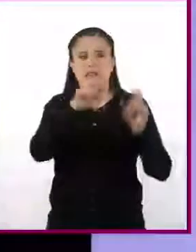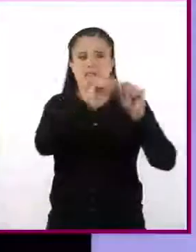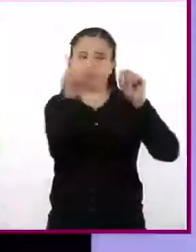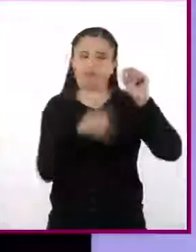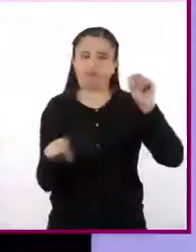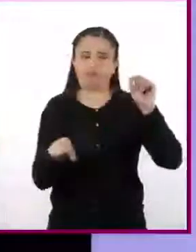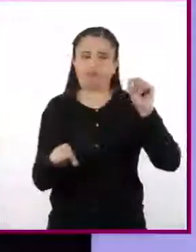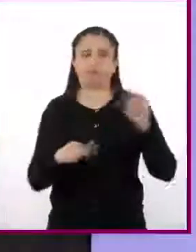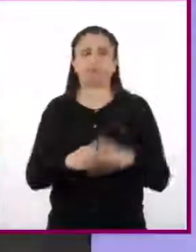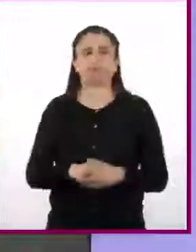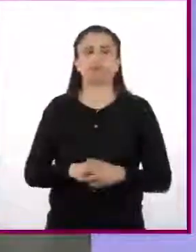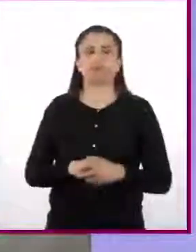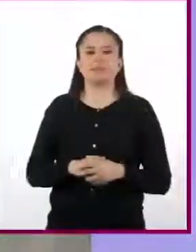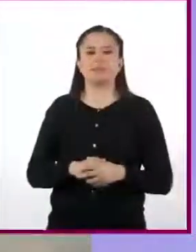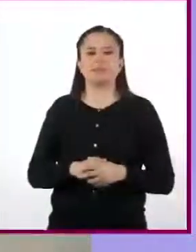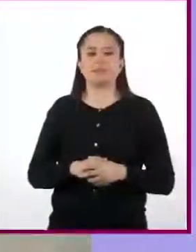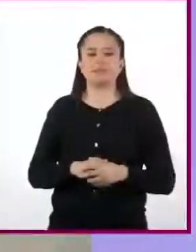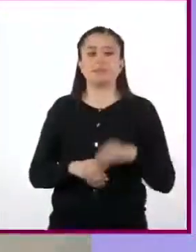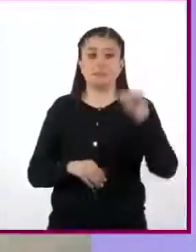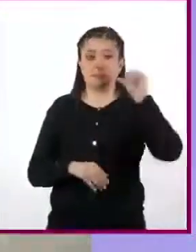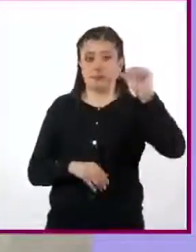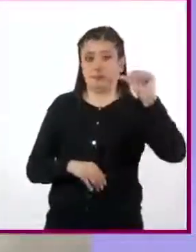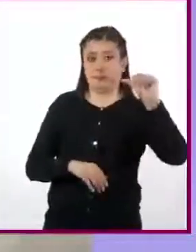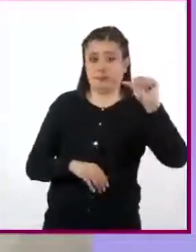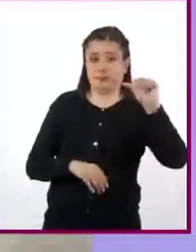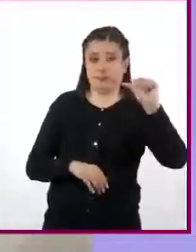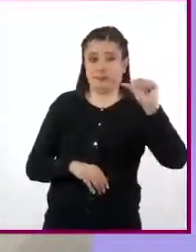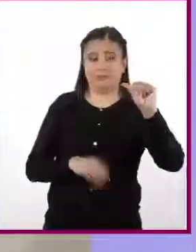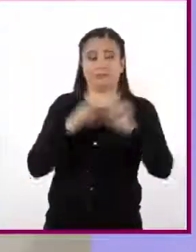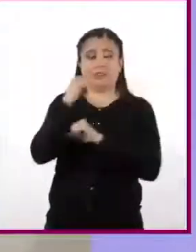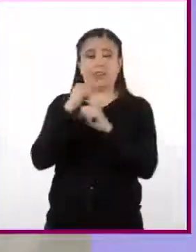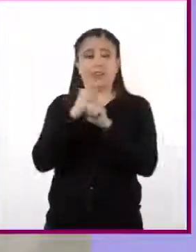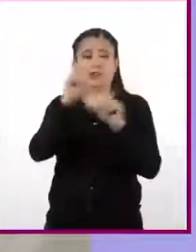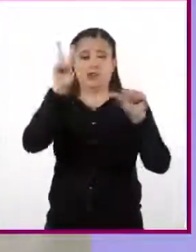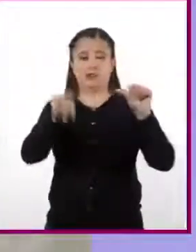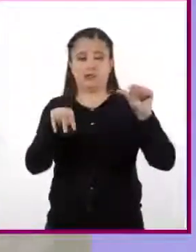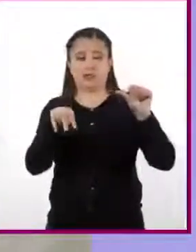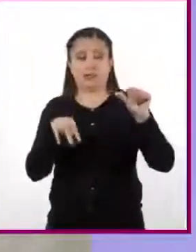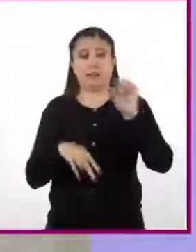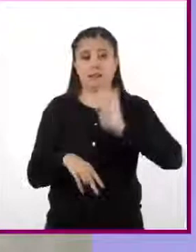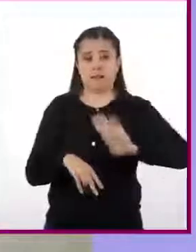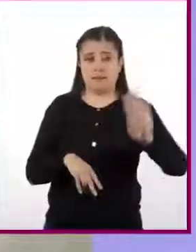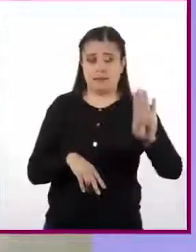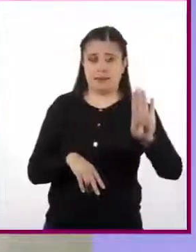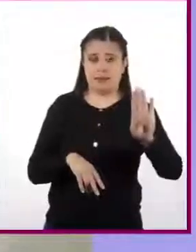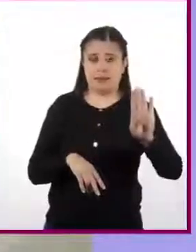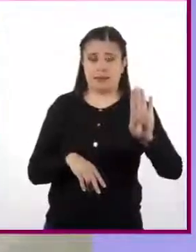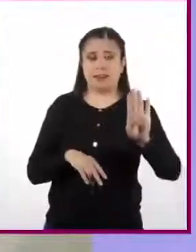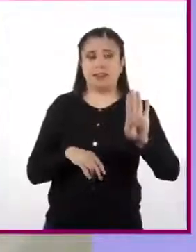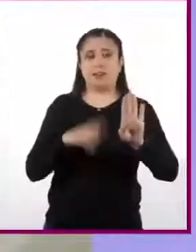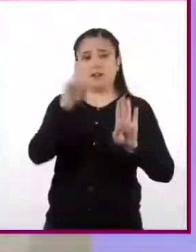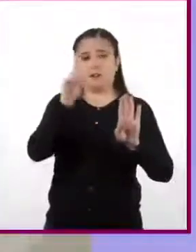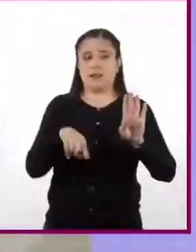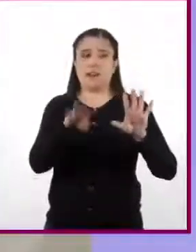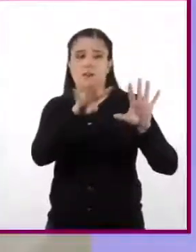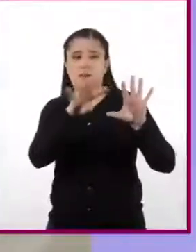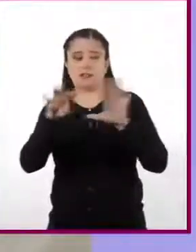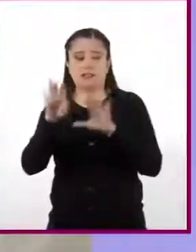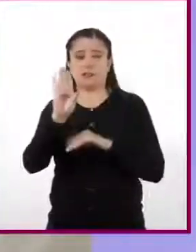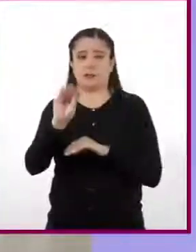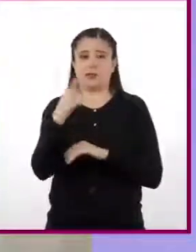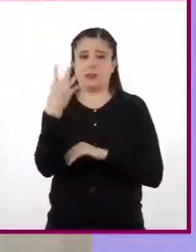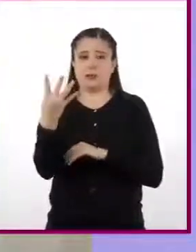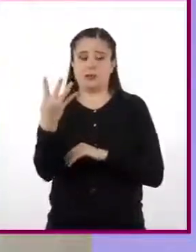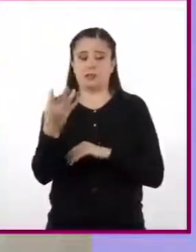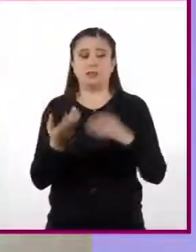República? Opción A, en el año 2000. Opción B, en